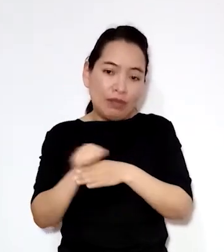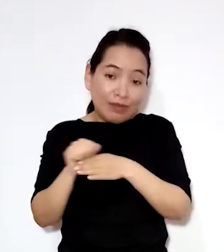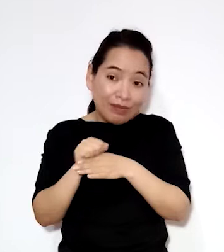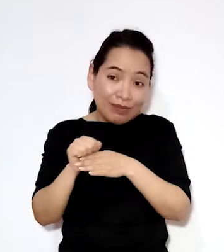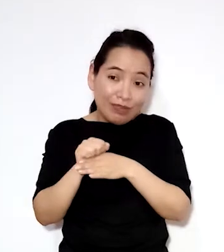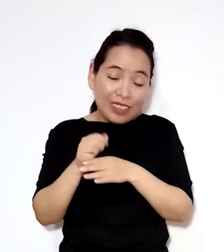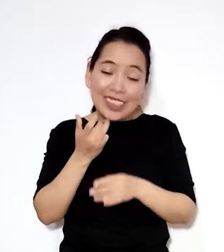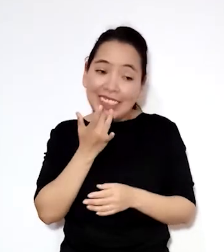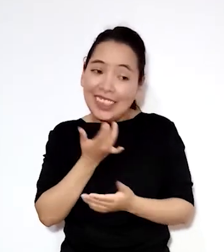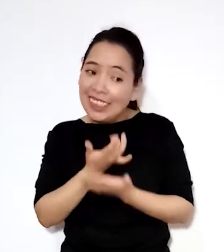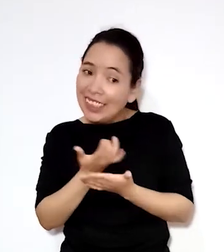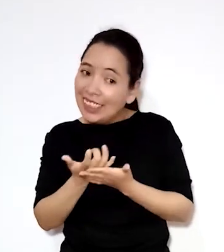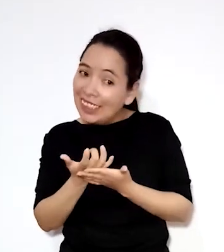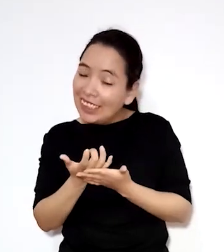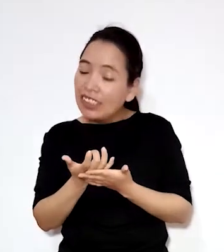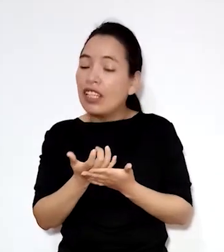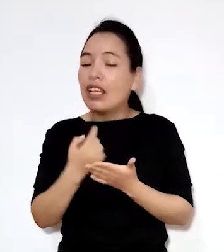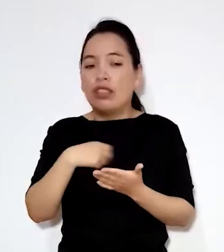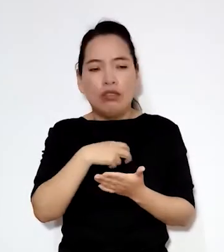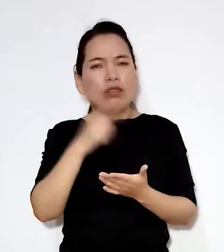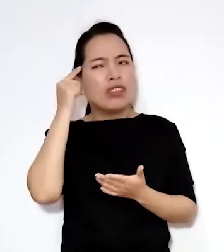en determinados países.